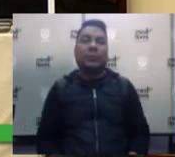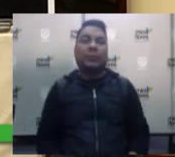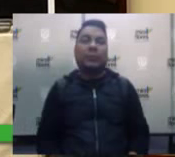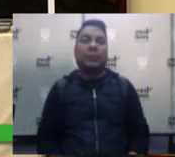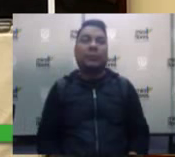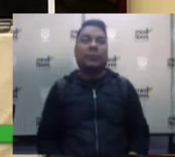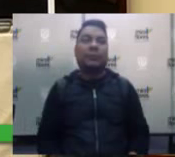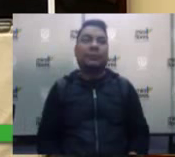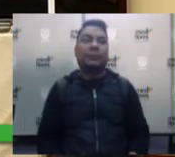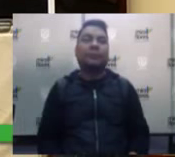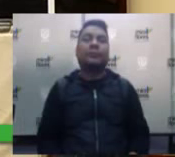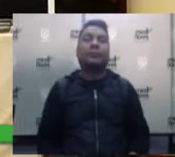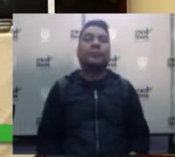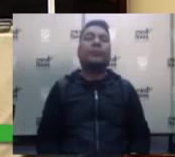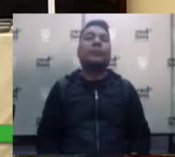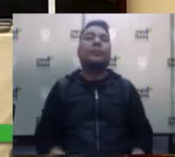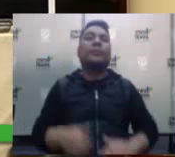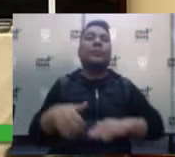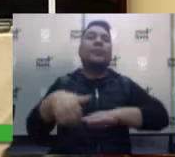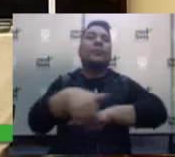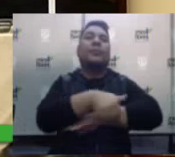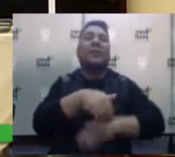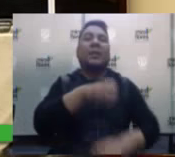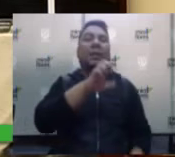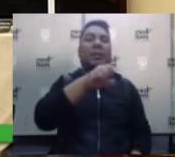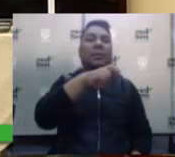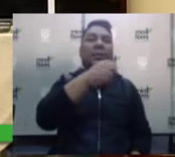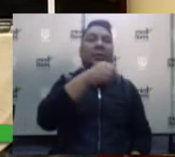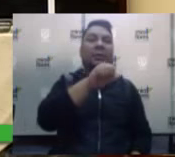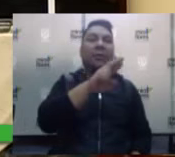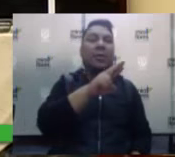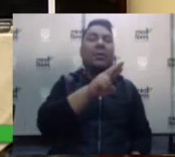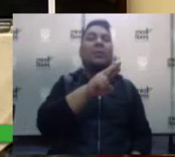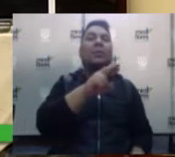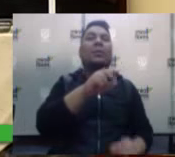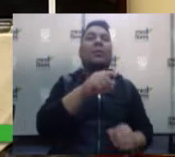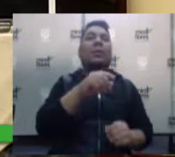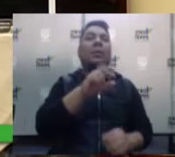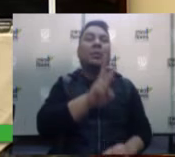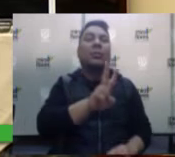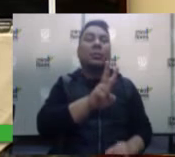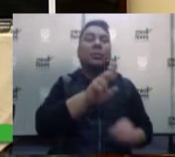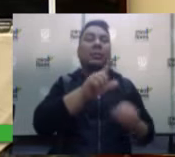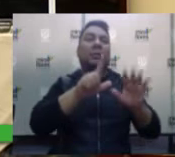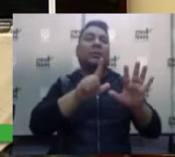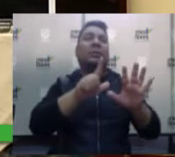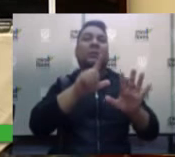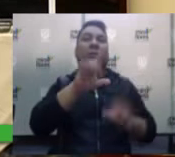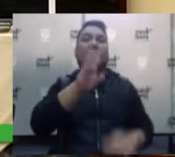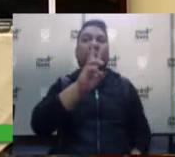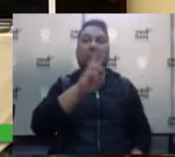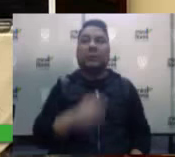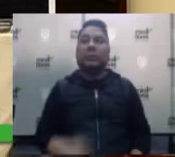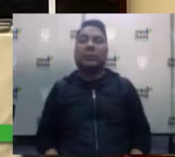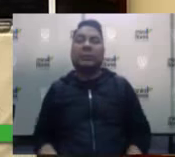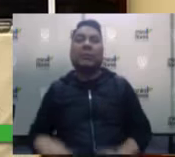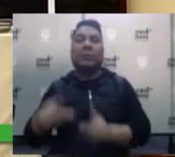Nacional. Ubicación 52, avenida Comandante Espinar, cuadra 2, frente al 270-276.